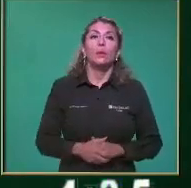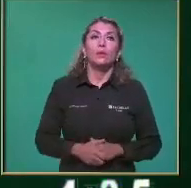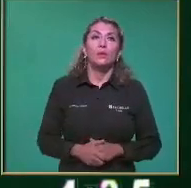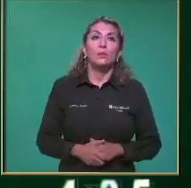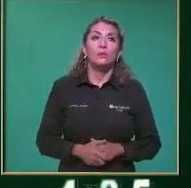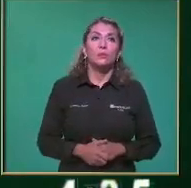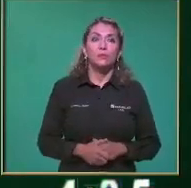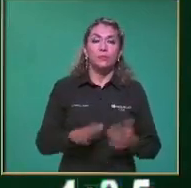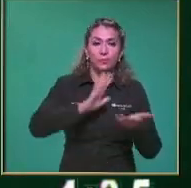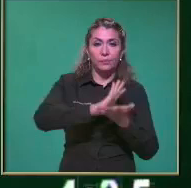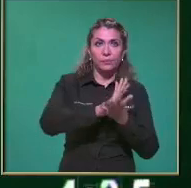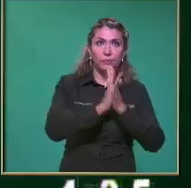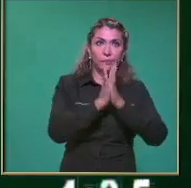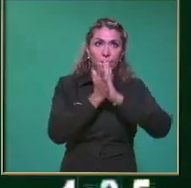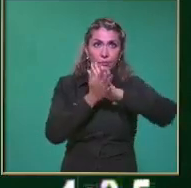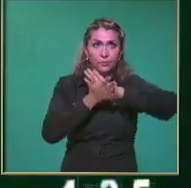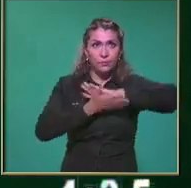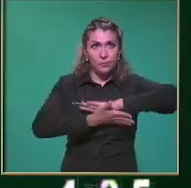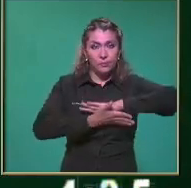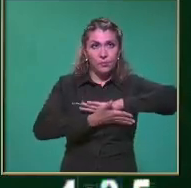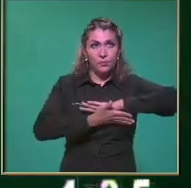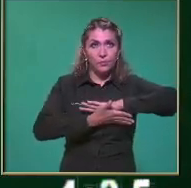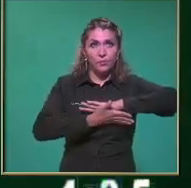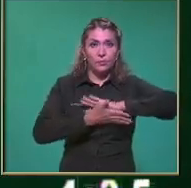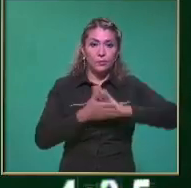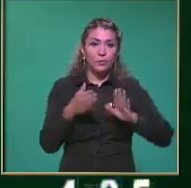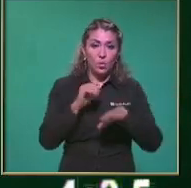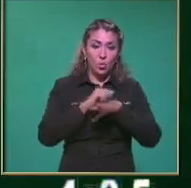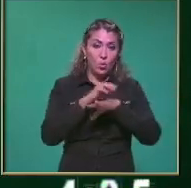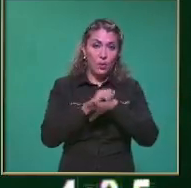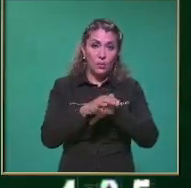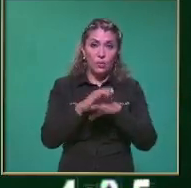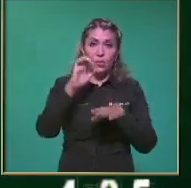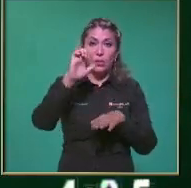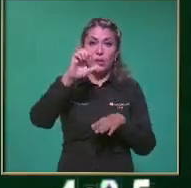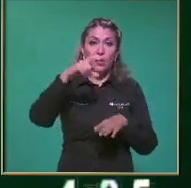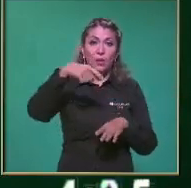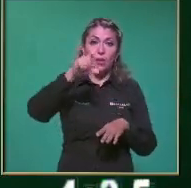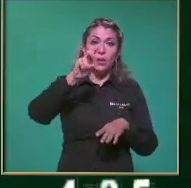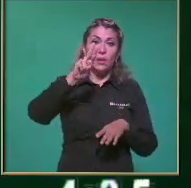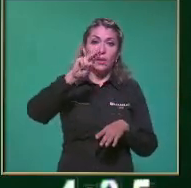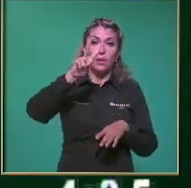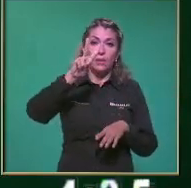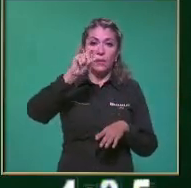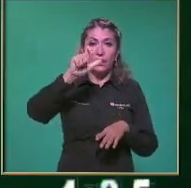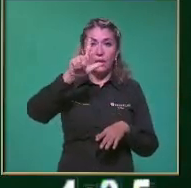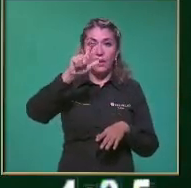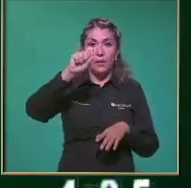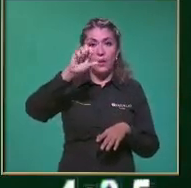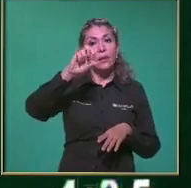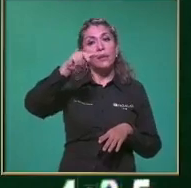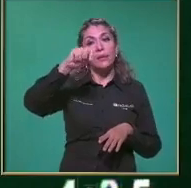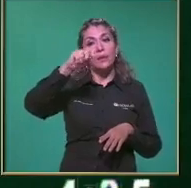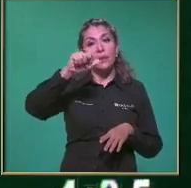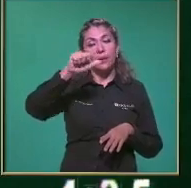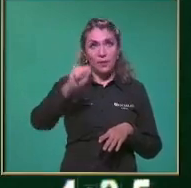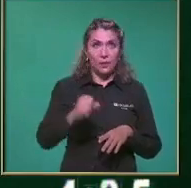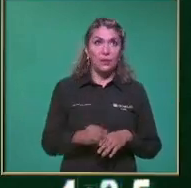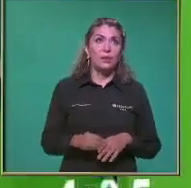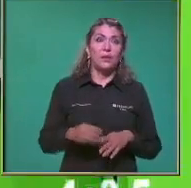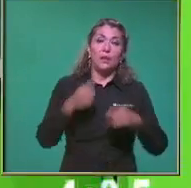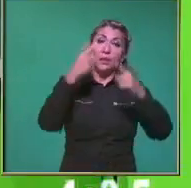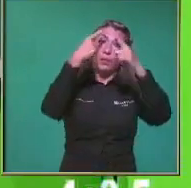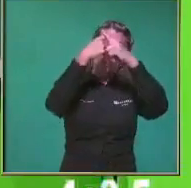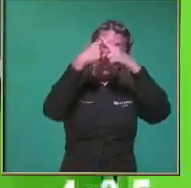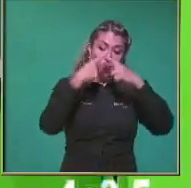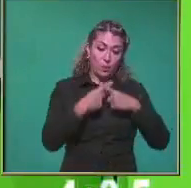tengo que transformarlo a fracciones equivalentes. Entonces, ¿qué hago? Bueno, pues multiplico numerador y denominador de